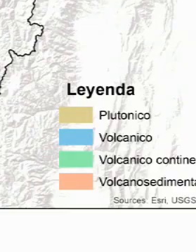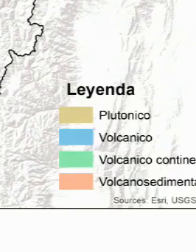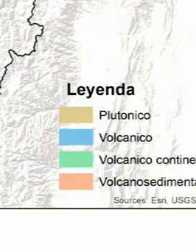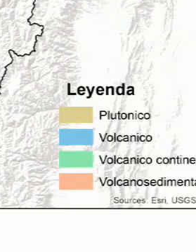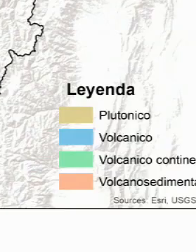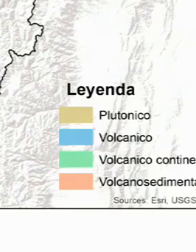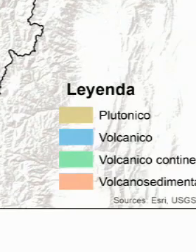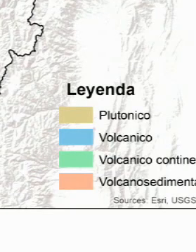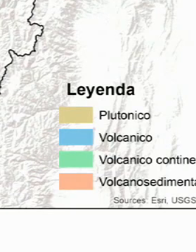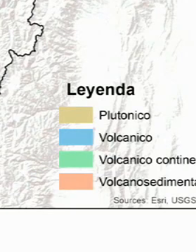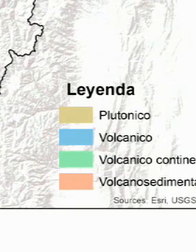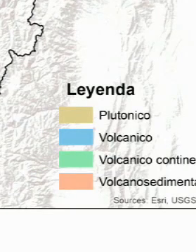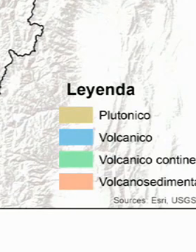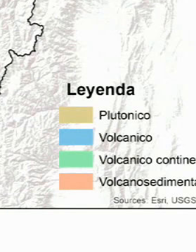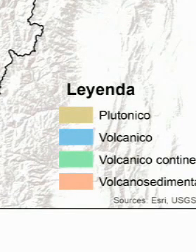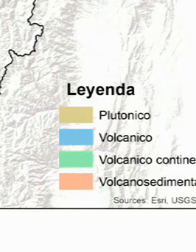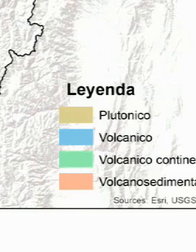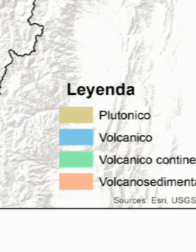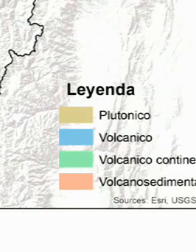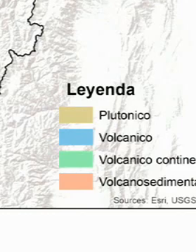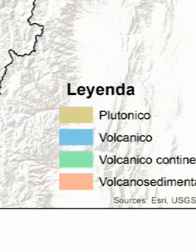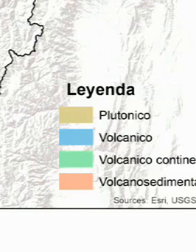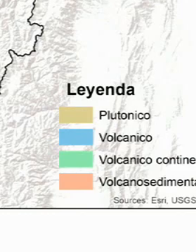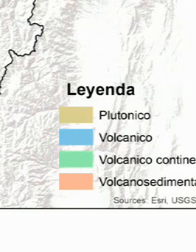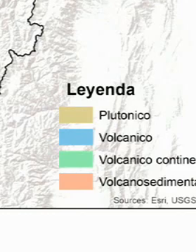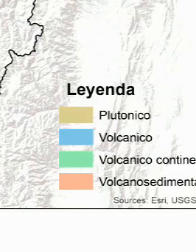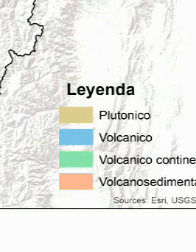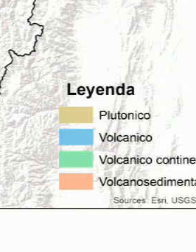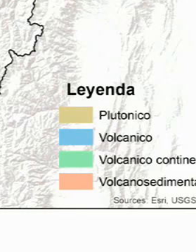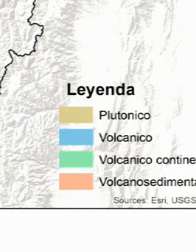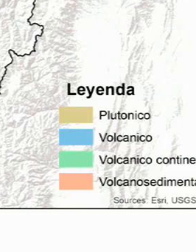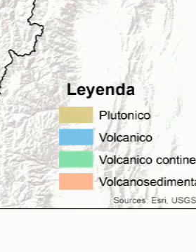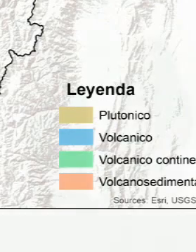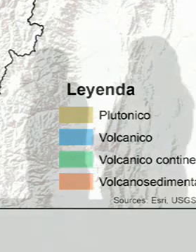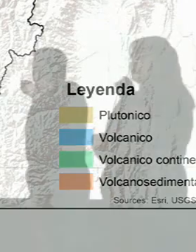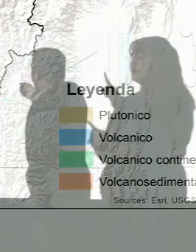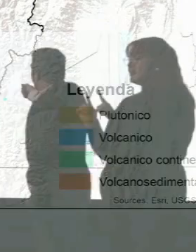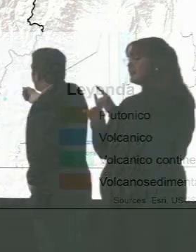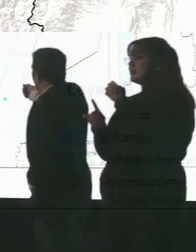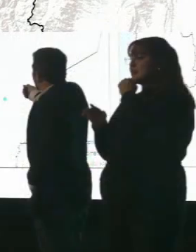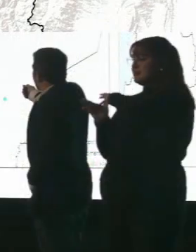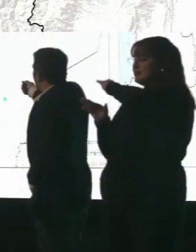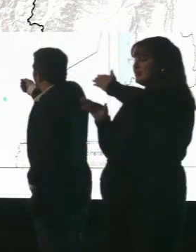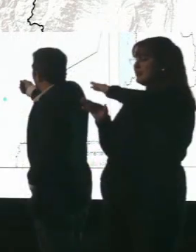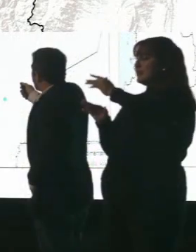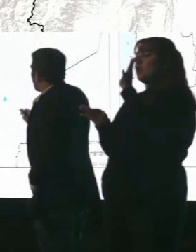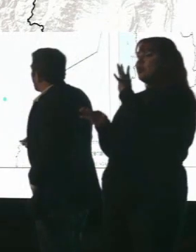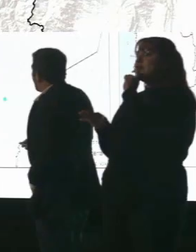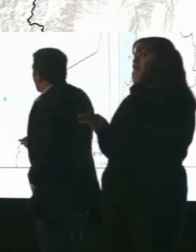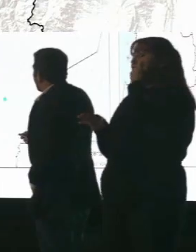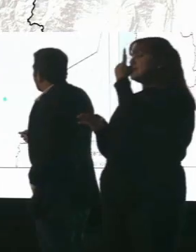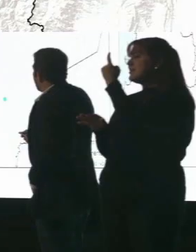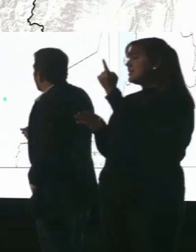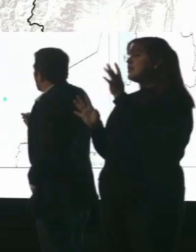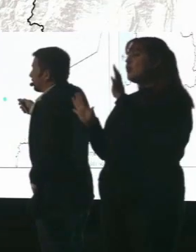Si le ponemos la geología y las fallas, siempre caen en rocas que sean plutónicas o volcánicas de color celeste o ese color café